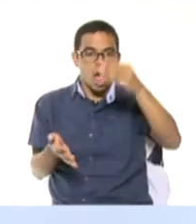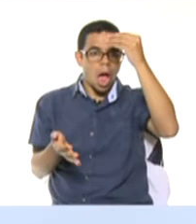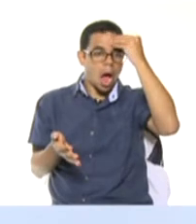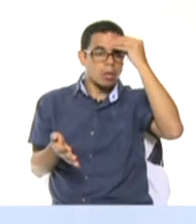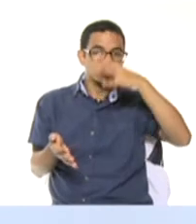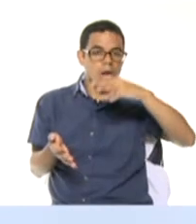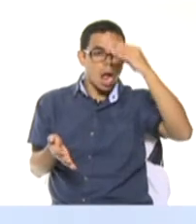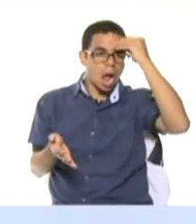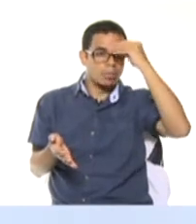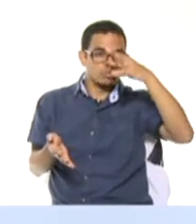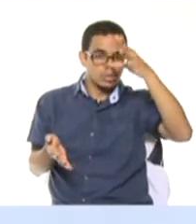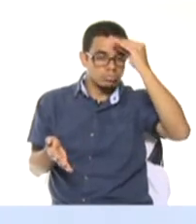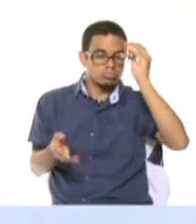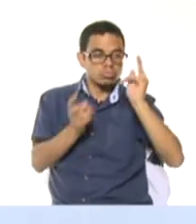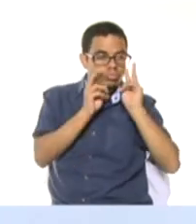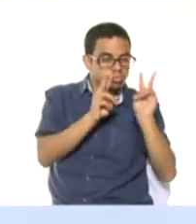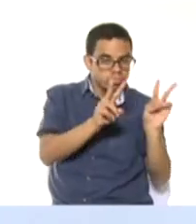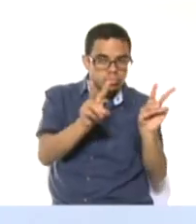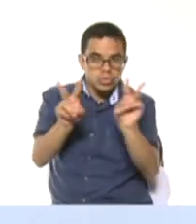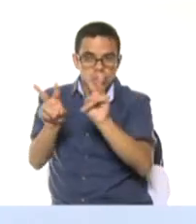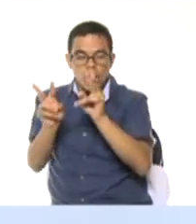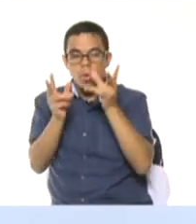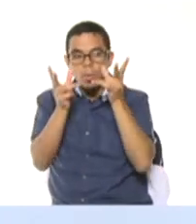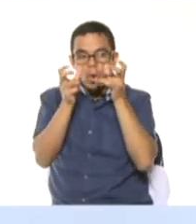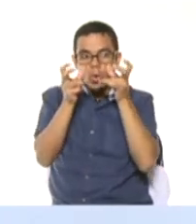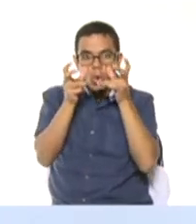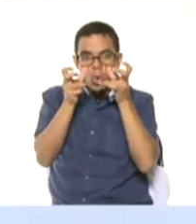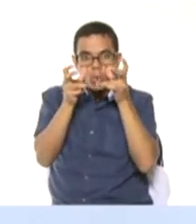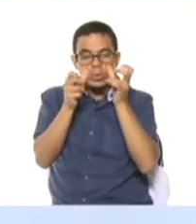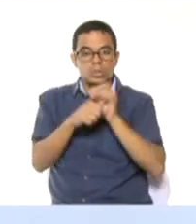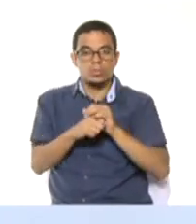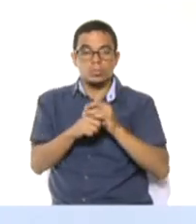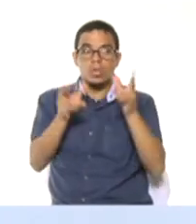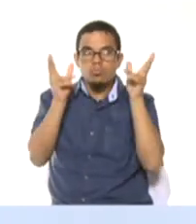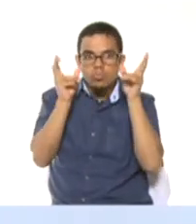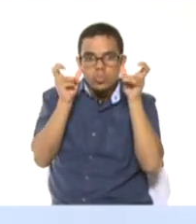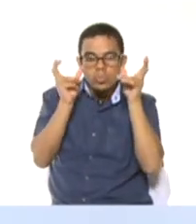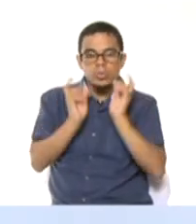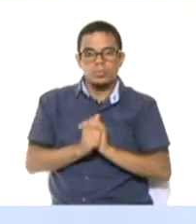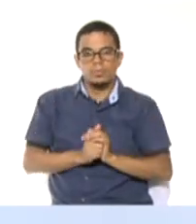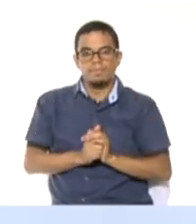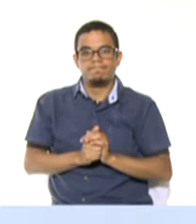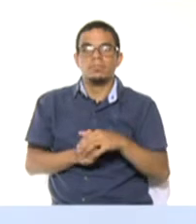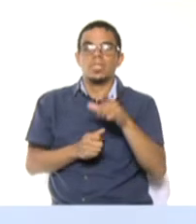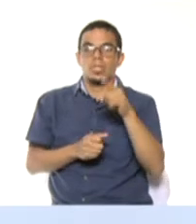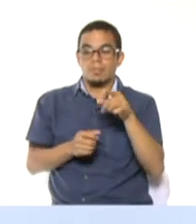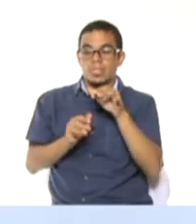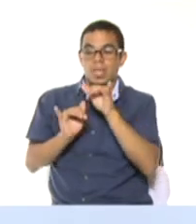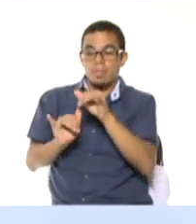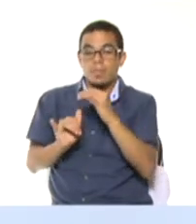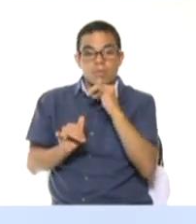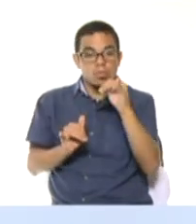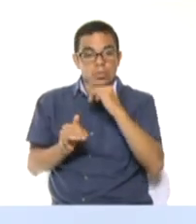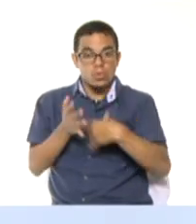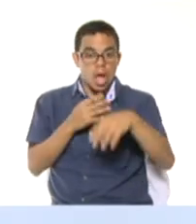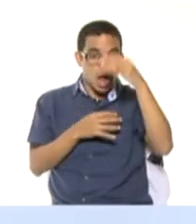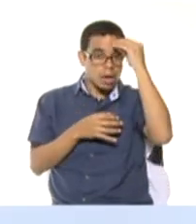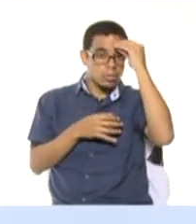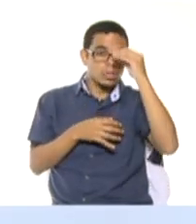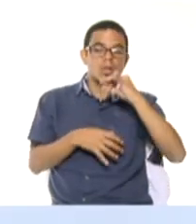todo lo que nos rodea. Además de recibir esa información, también nos permite dar la misma